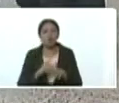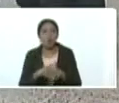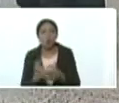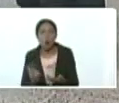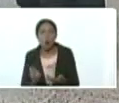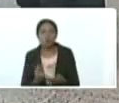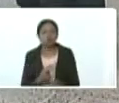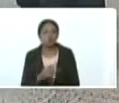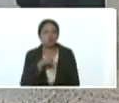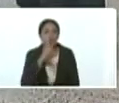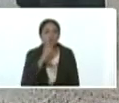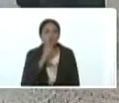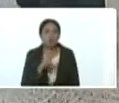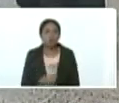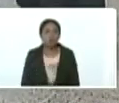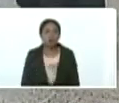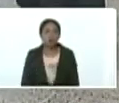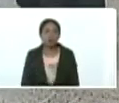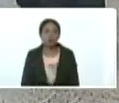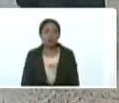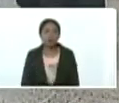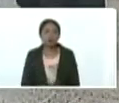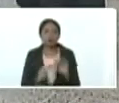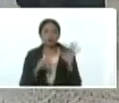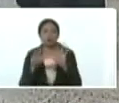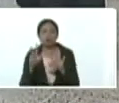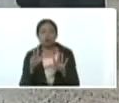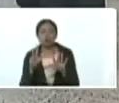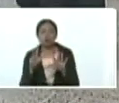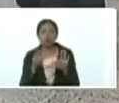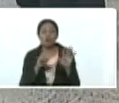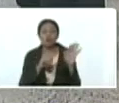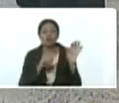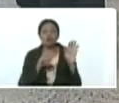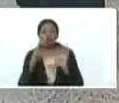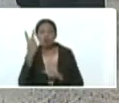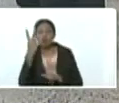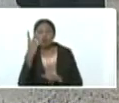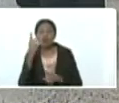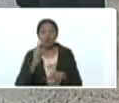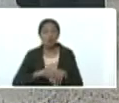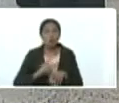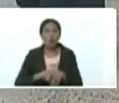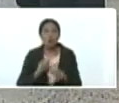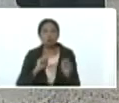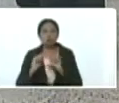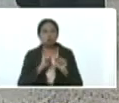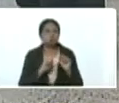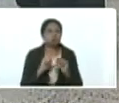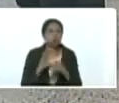3 por 4, 12. Mínimo 12 horas moviéndose. Ahora la gente puede estar allí. Y así tenemos que seguir